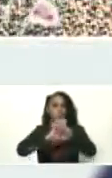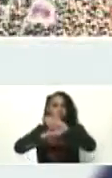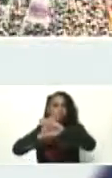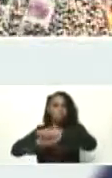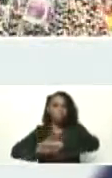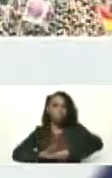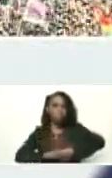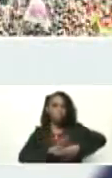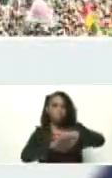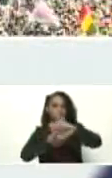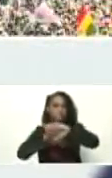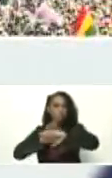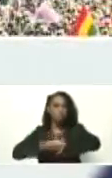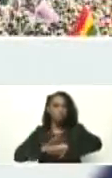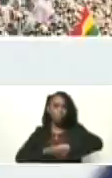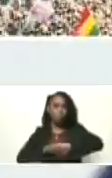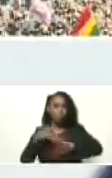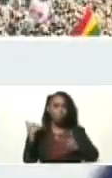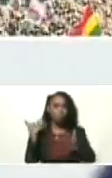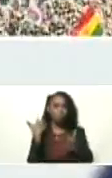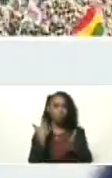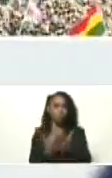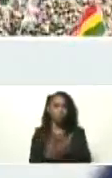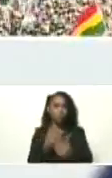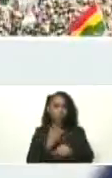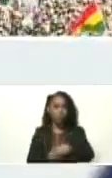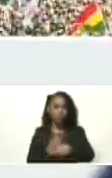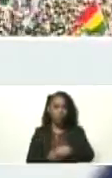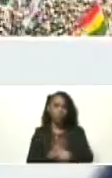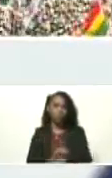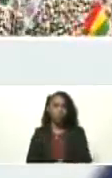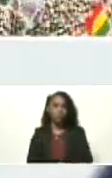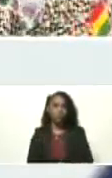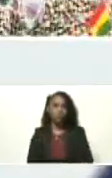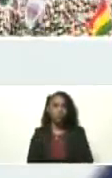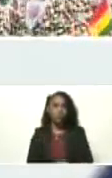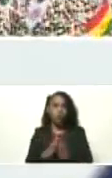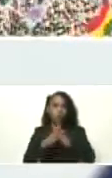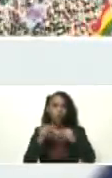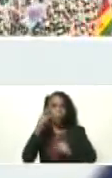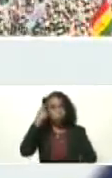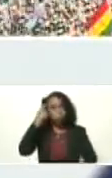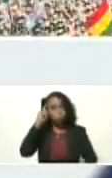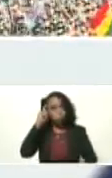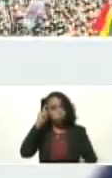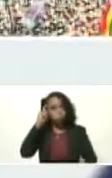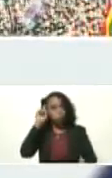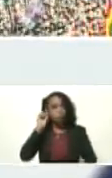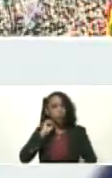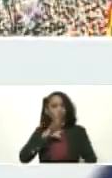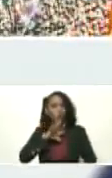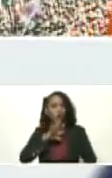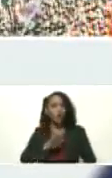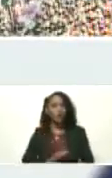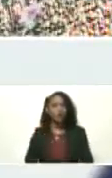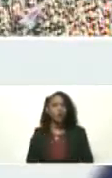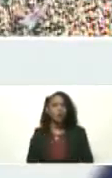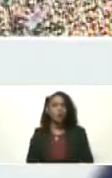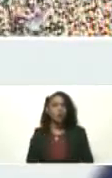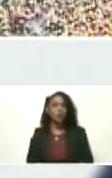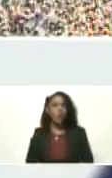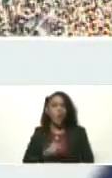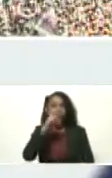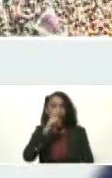manifestándose durante décadas. Todos recordamos en la historia que en el